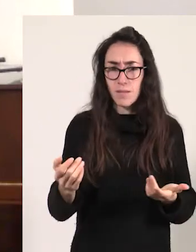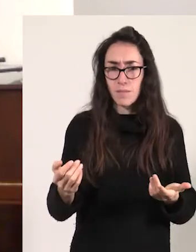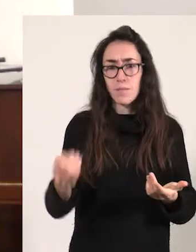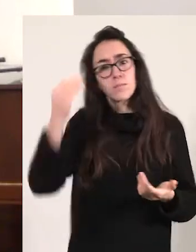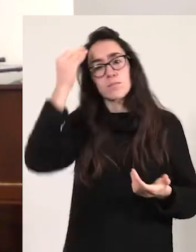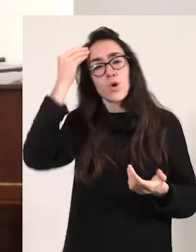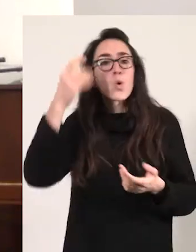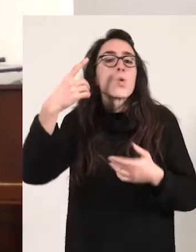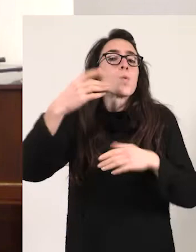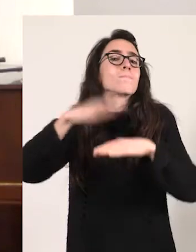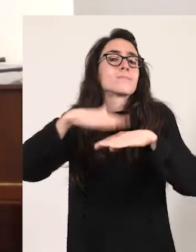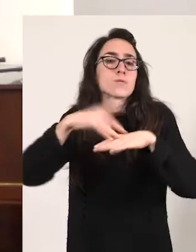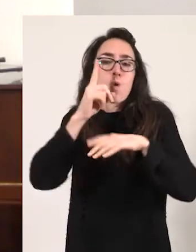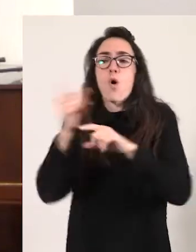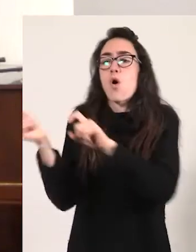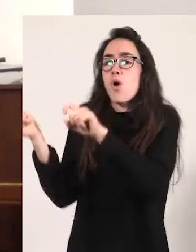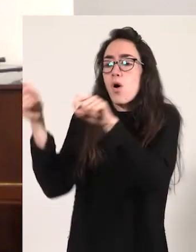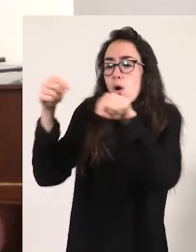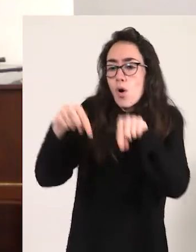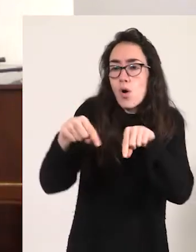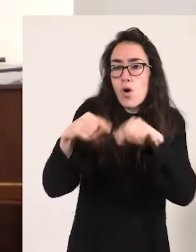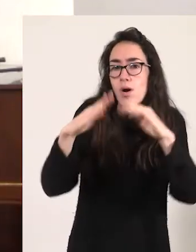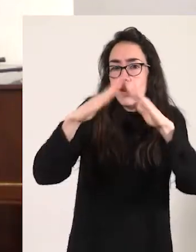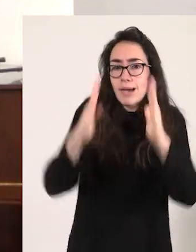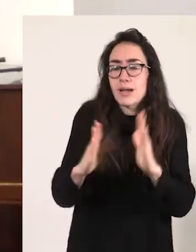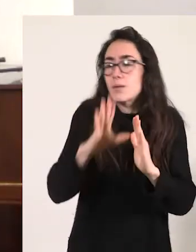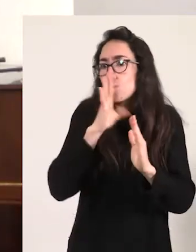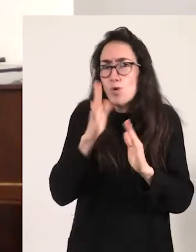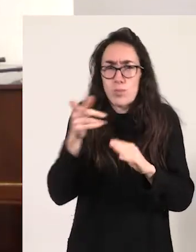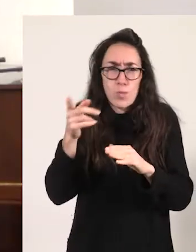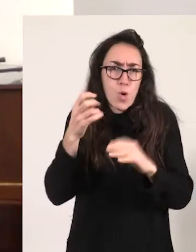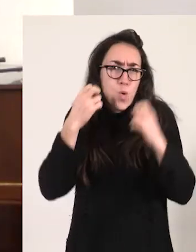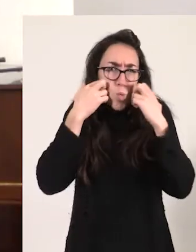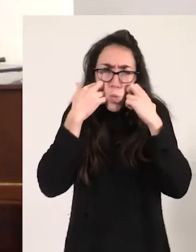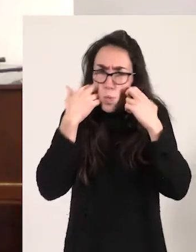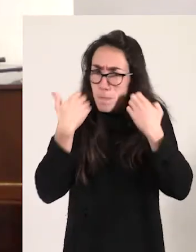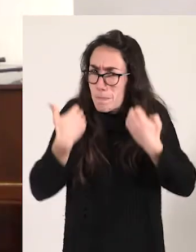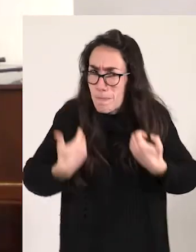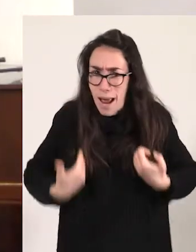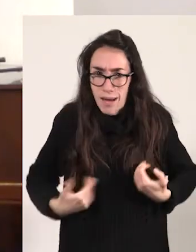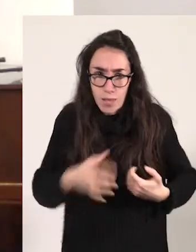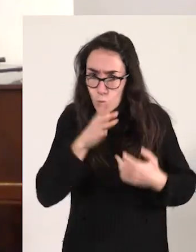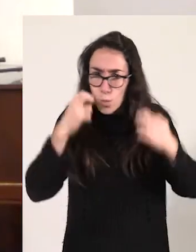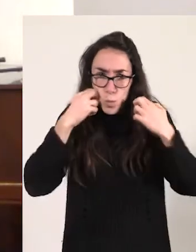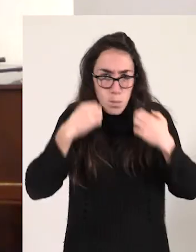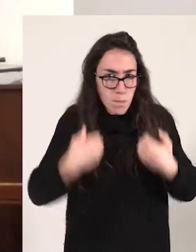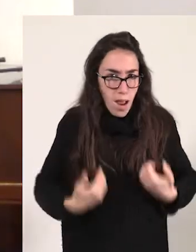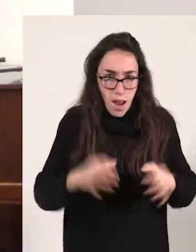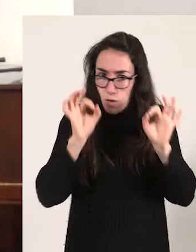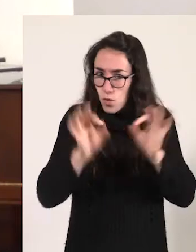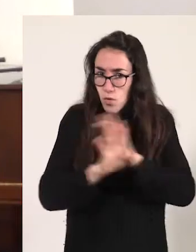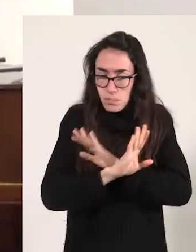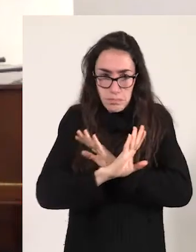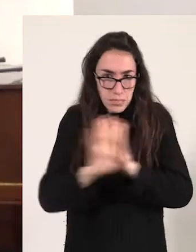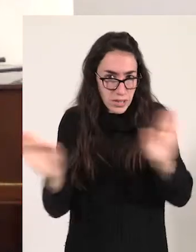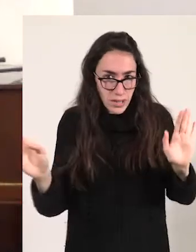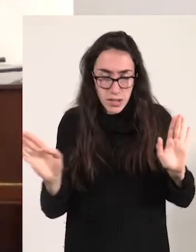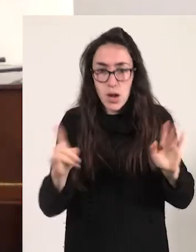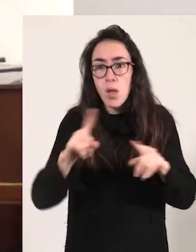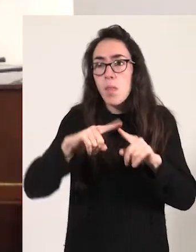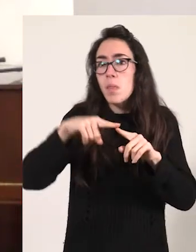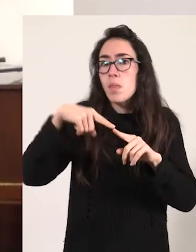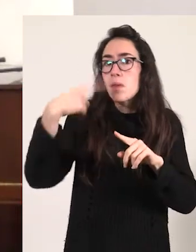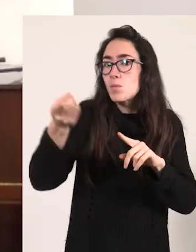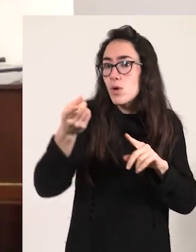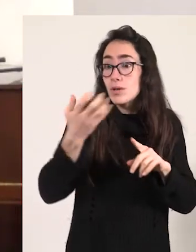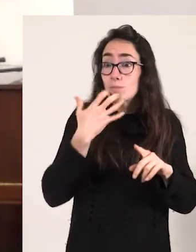de recién llegada, de alojamiento y unos mínimos que se llaman humanidad, ¿no? Y por derecho, por el hecho de ser humano, ¿no? De